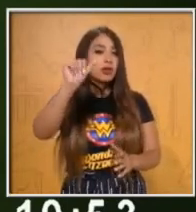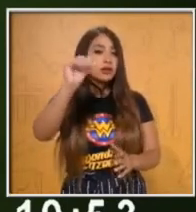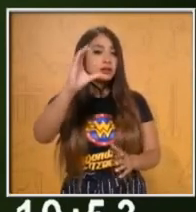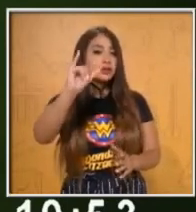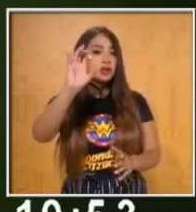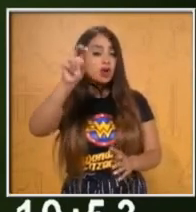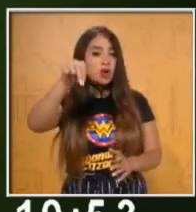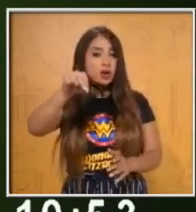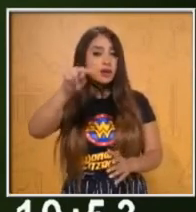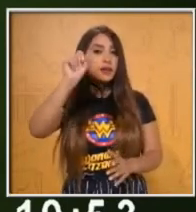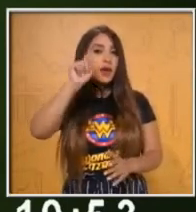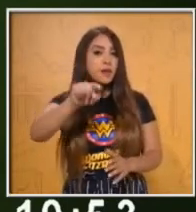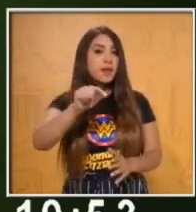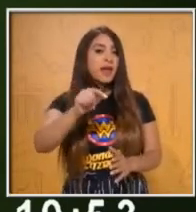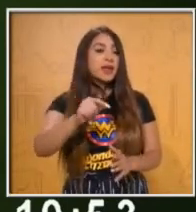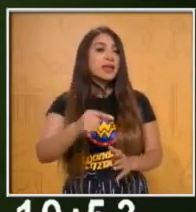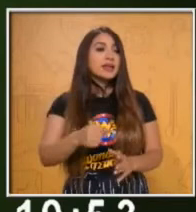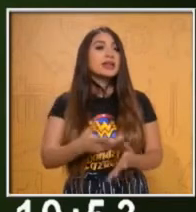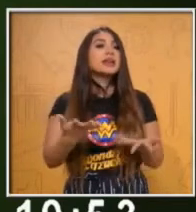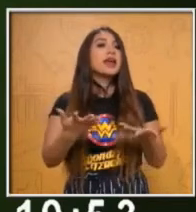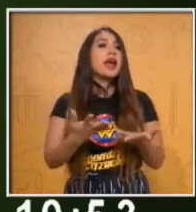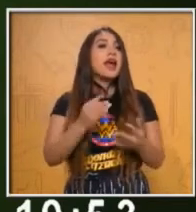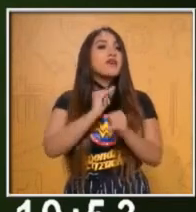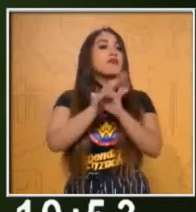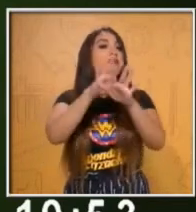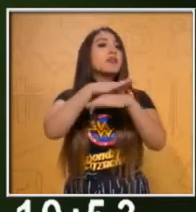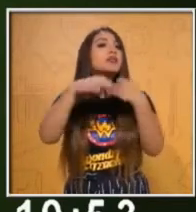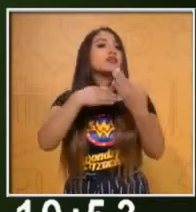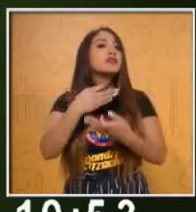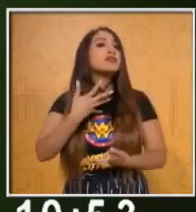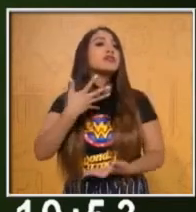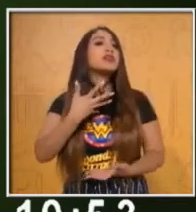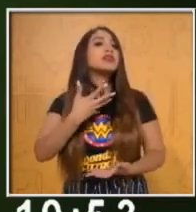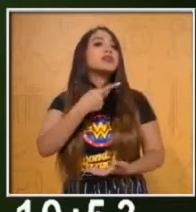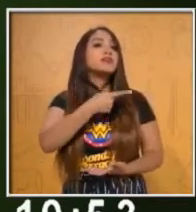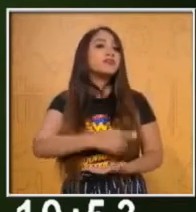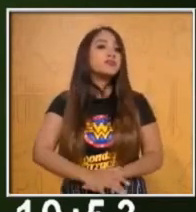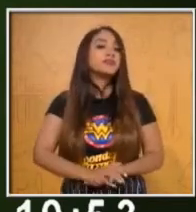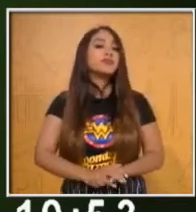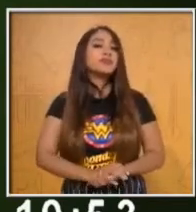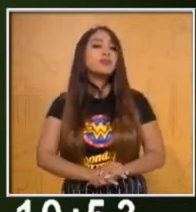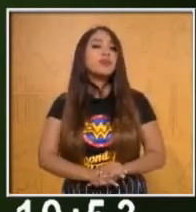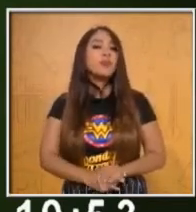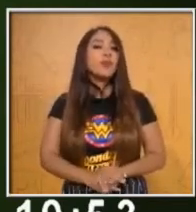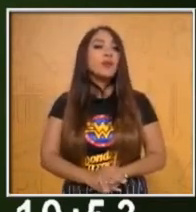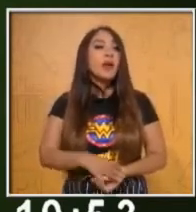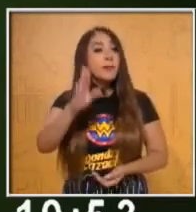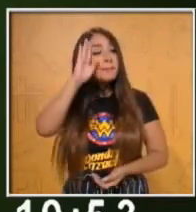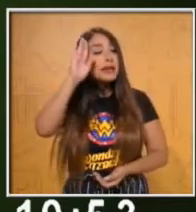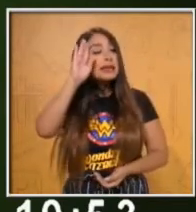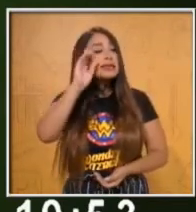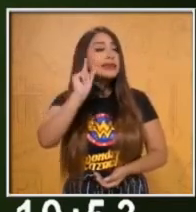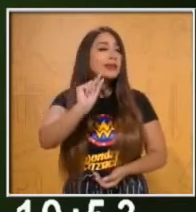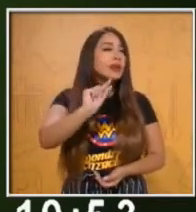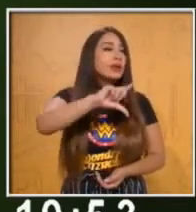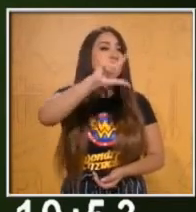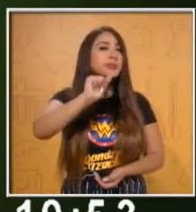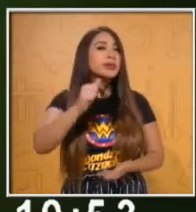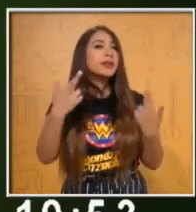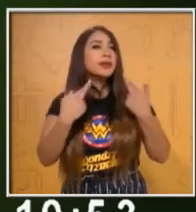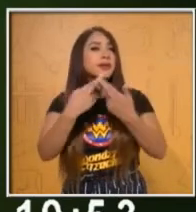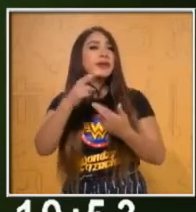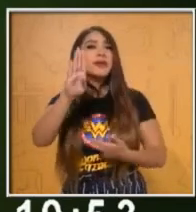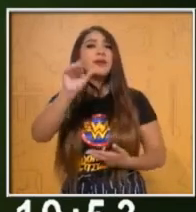las acotaciones, ¿qué tipo de información son las que hay en ellas? Piénsenle poquito y luego la maestra Blandi nos va a ayudar un poquito con la